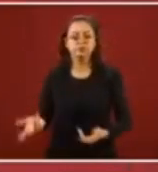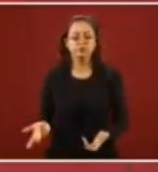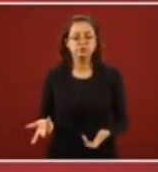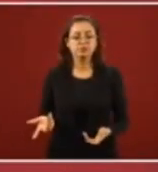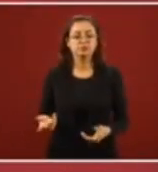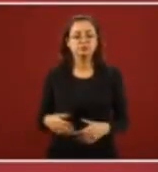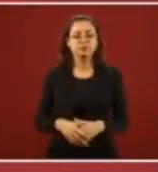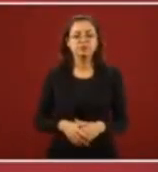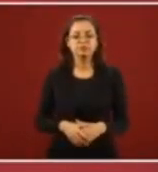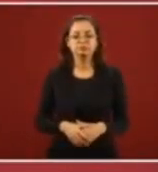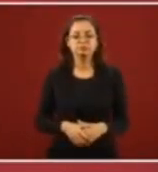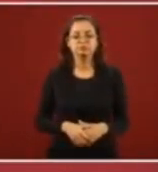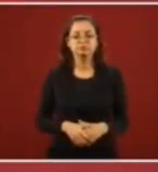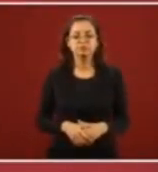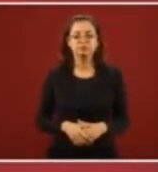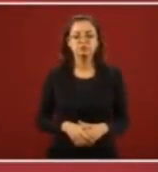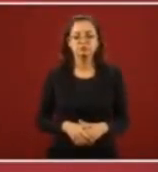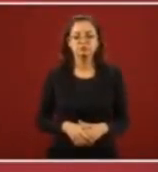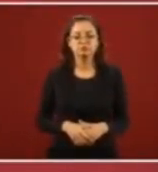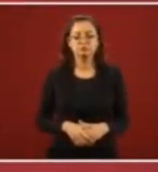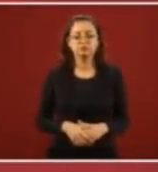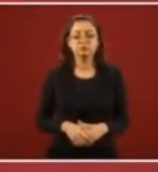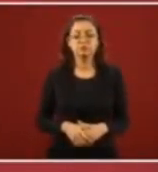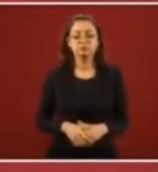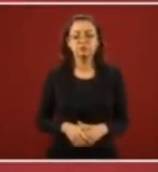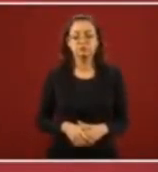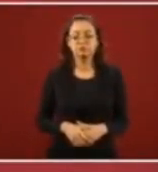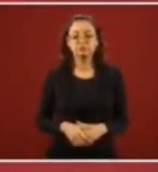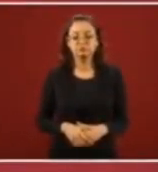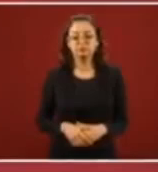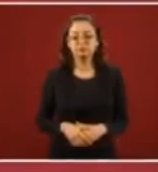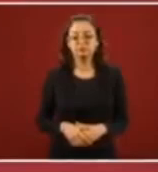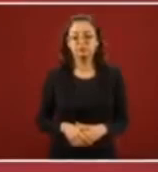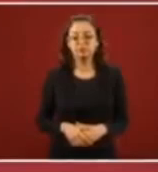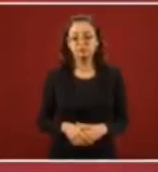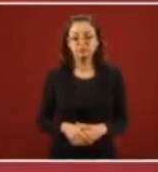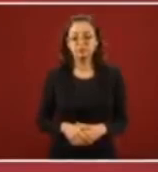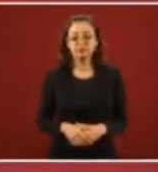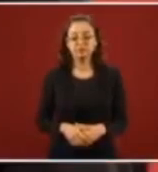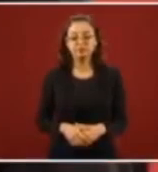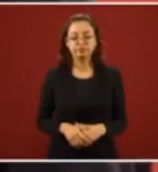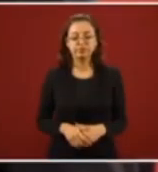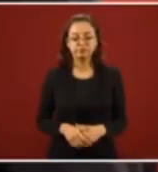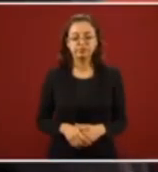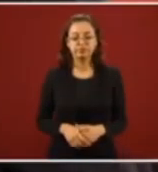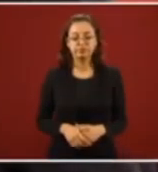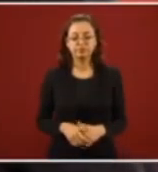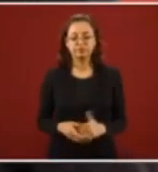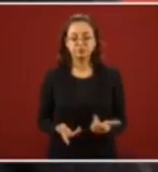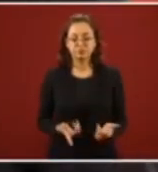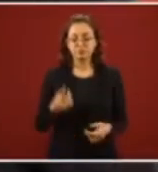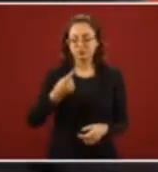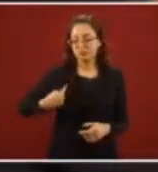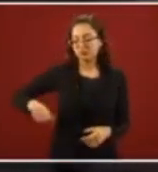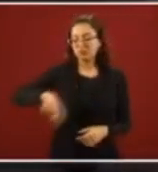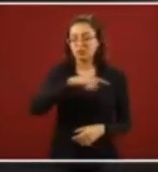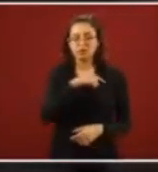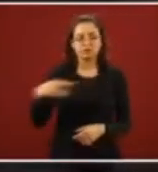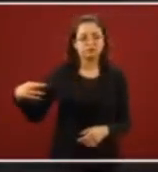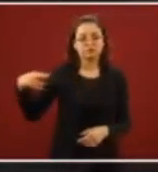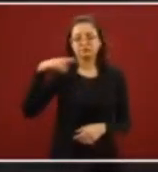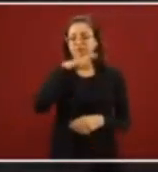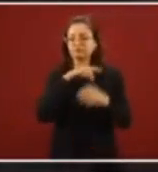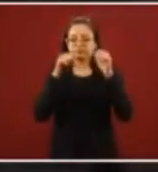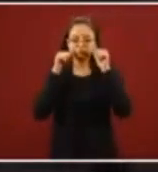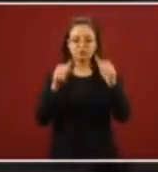Hemos actuado con rapidez, los trabajadores